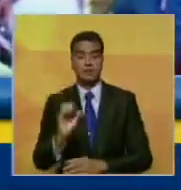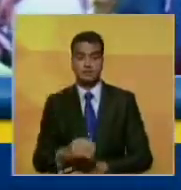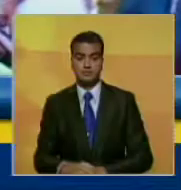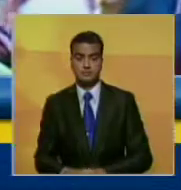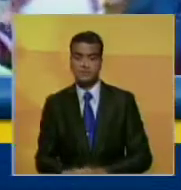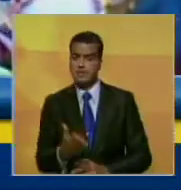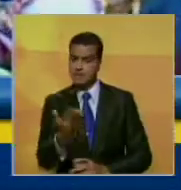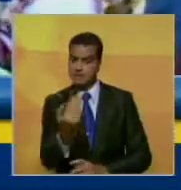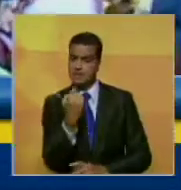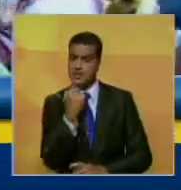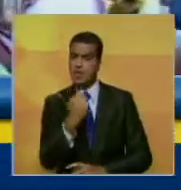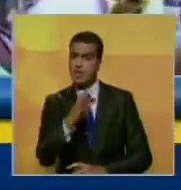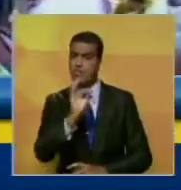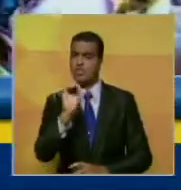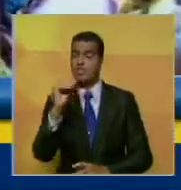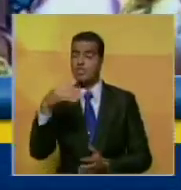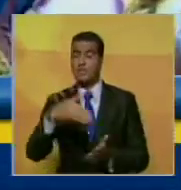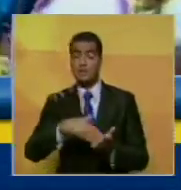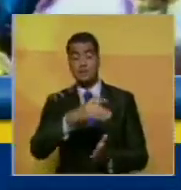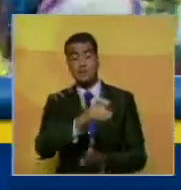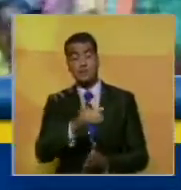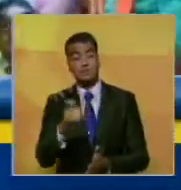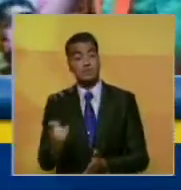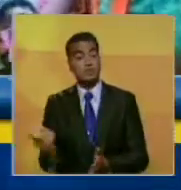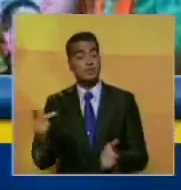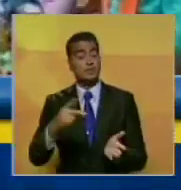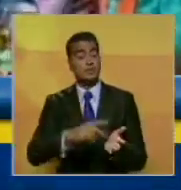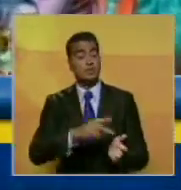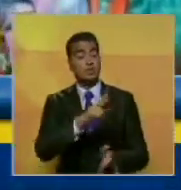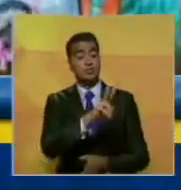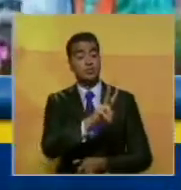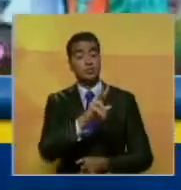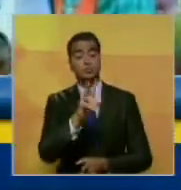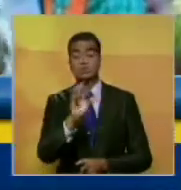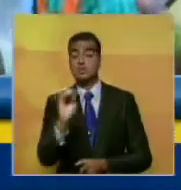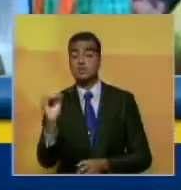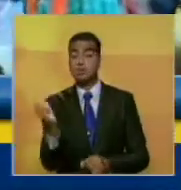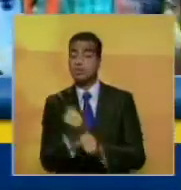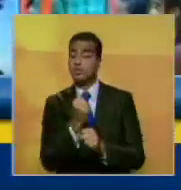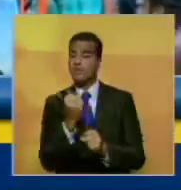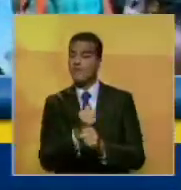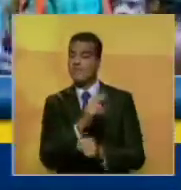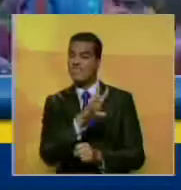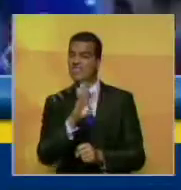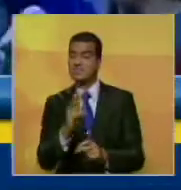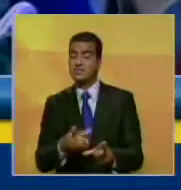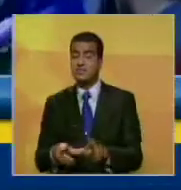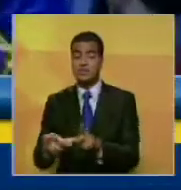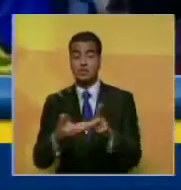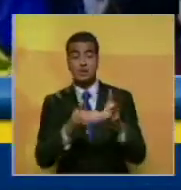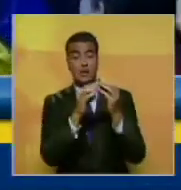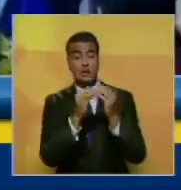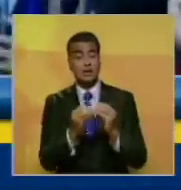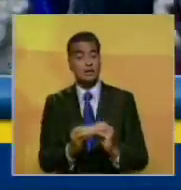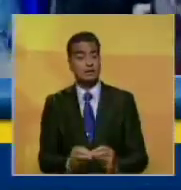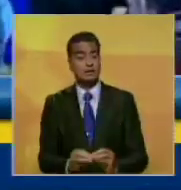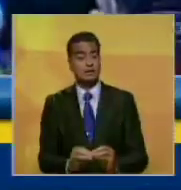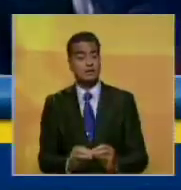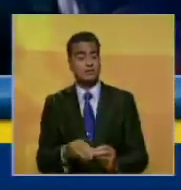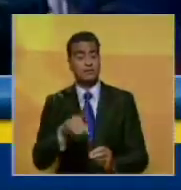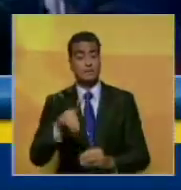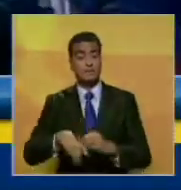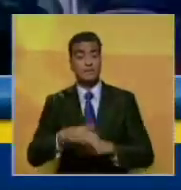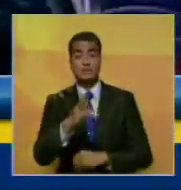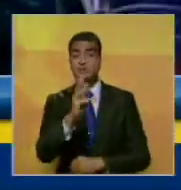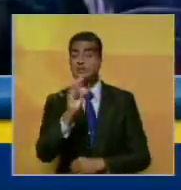allí destacó que 90.000 personas acudieron a más de 200 obras presentadas en 26 salas rehabilitadas, además